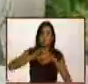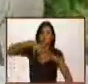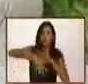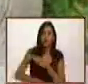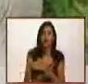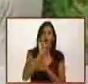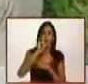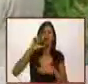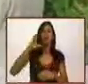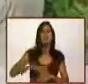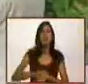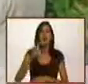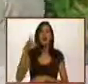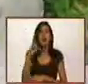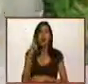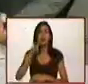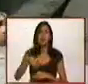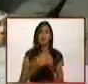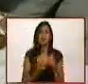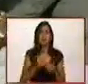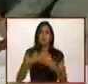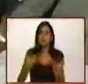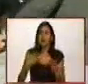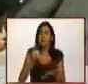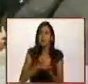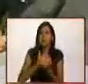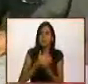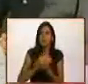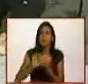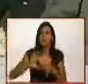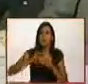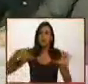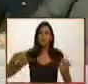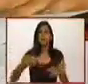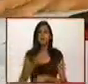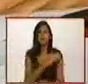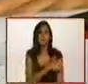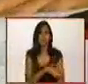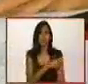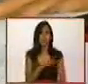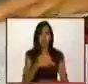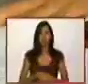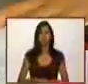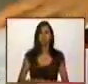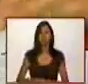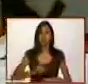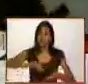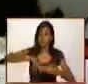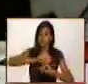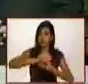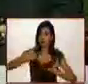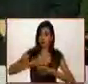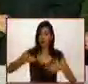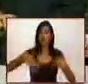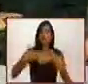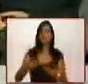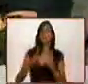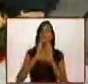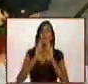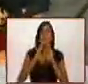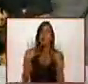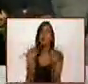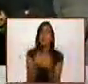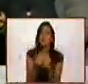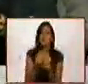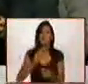ubicada en el estado Lara y el abastecimiento de medicamentos a la red hospitalaria venezolana. Luego de la firma se realizó una declaración conjunta